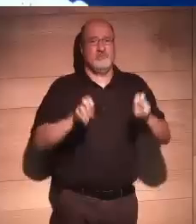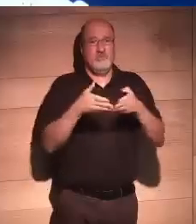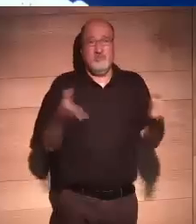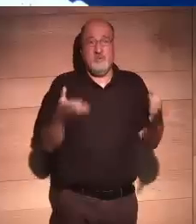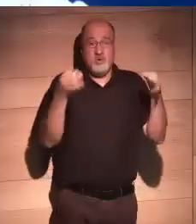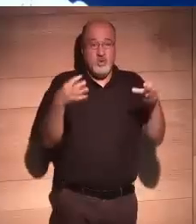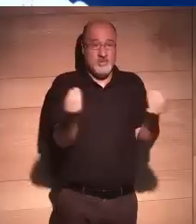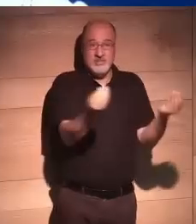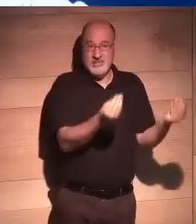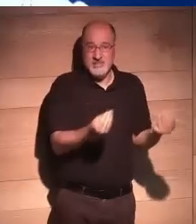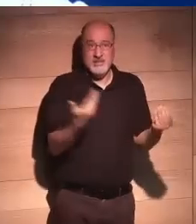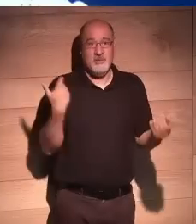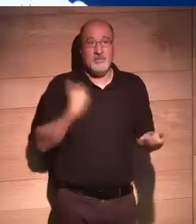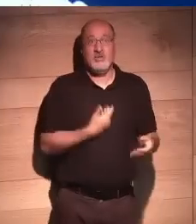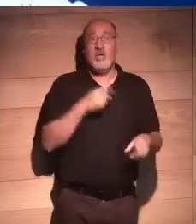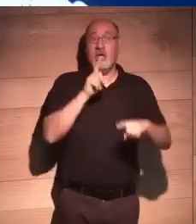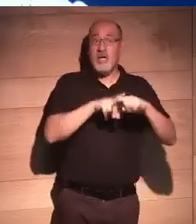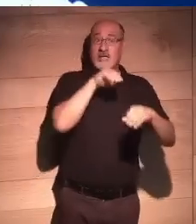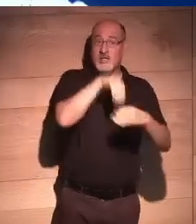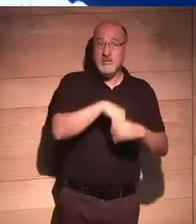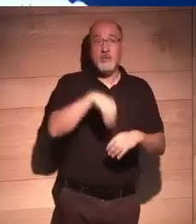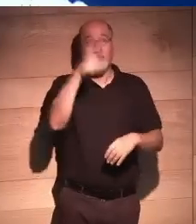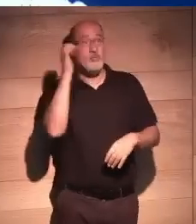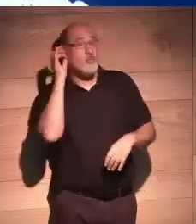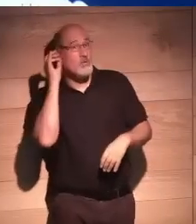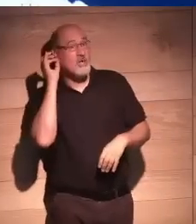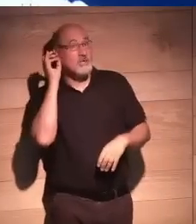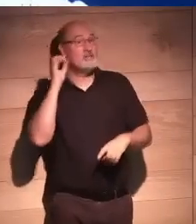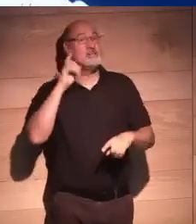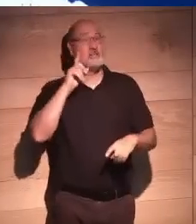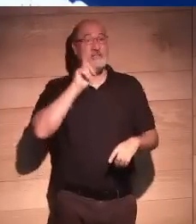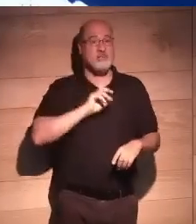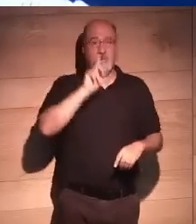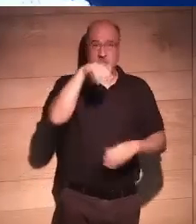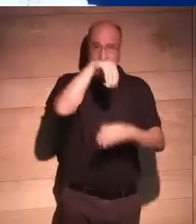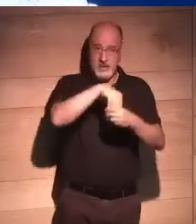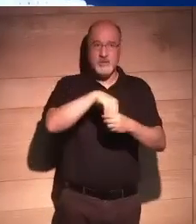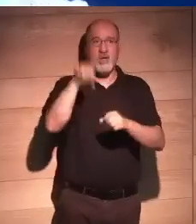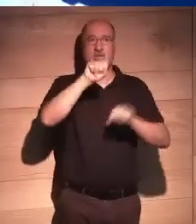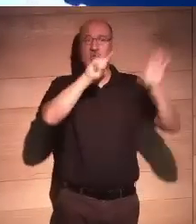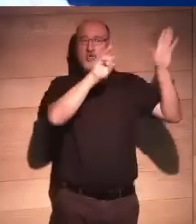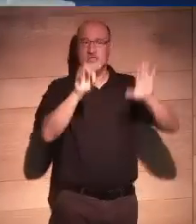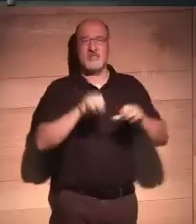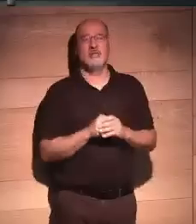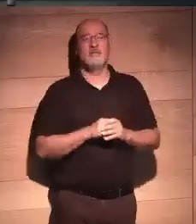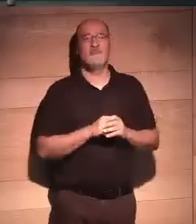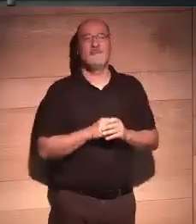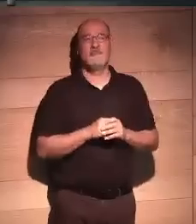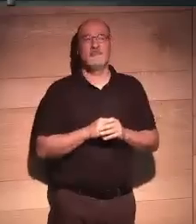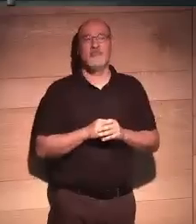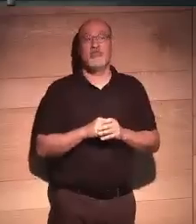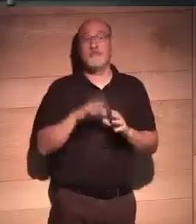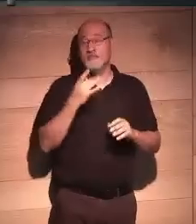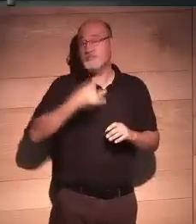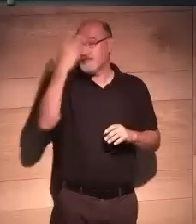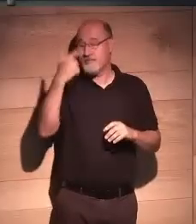normalidad incluso personajes homosexuales y homosexuales femeninos, que era todavía más complicado en los 80. Las Chicas Y de Oro. de entonces, sin querer,